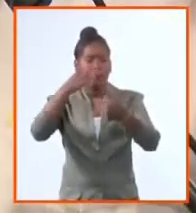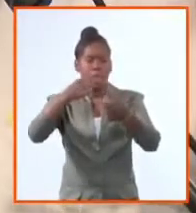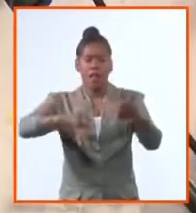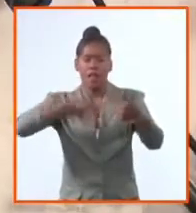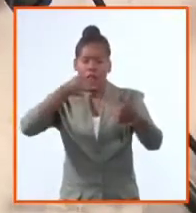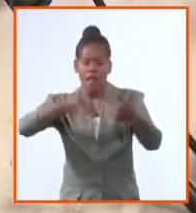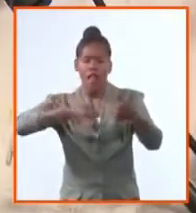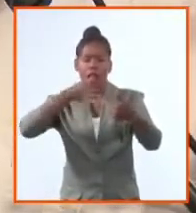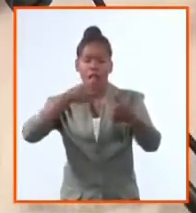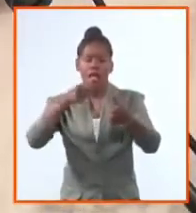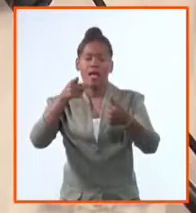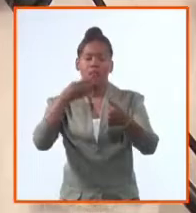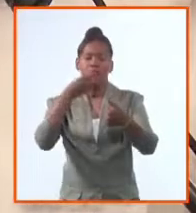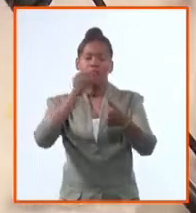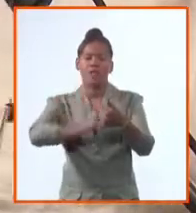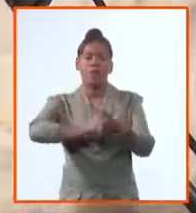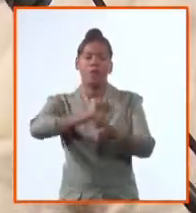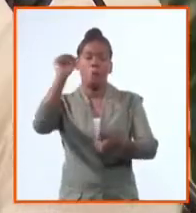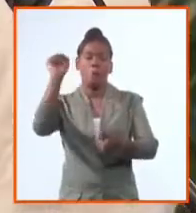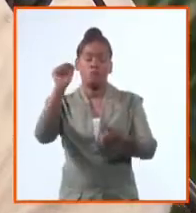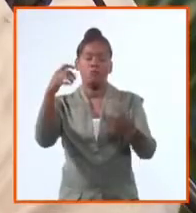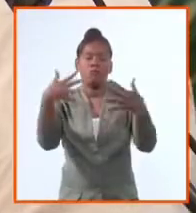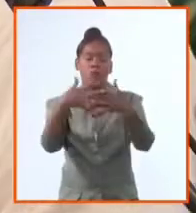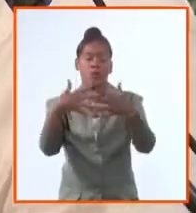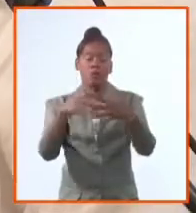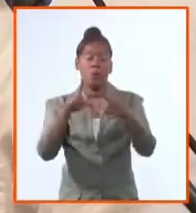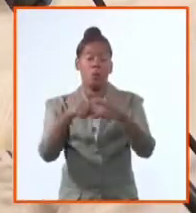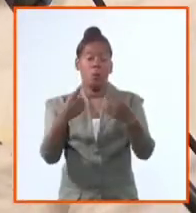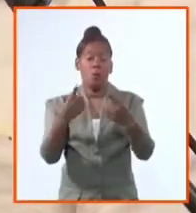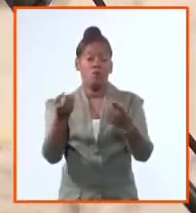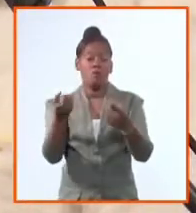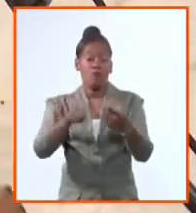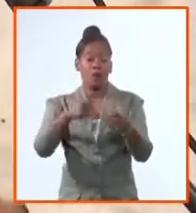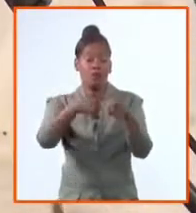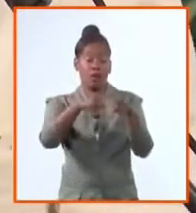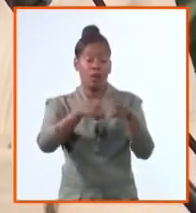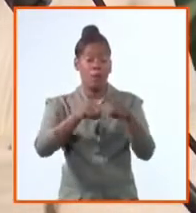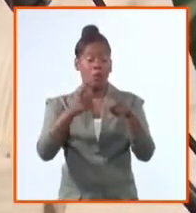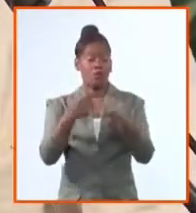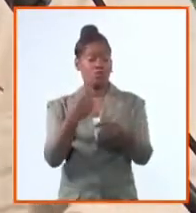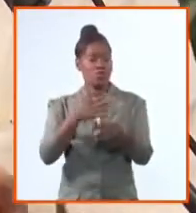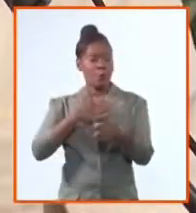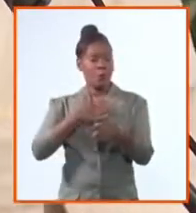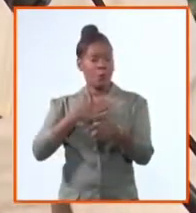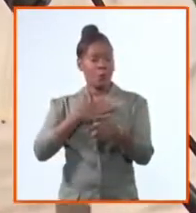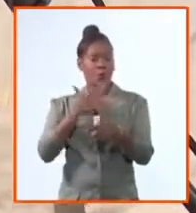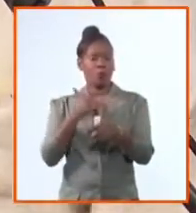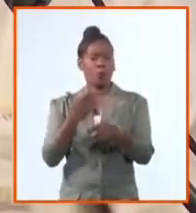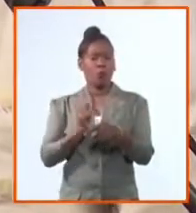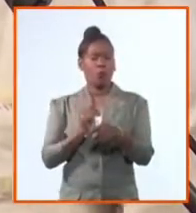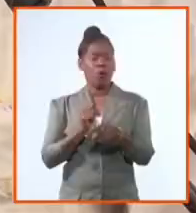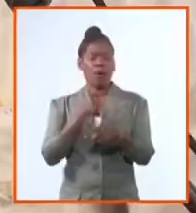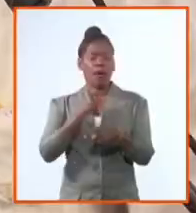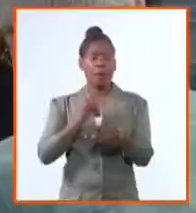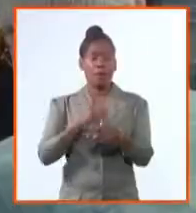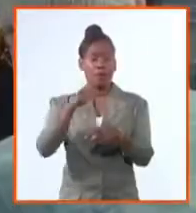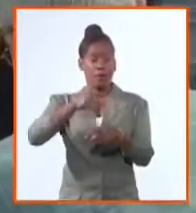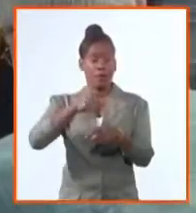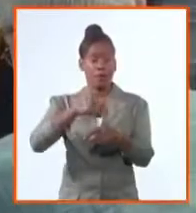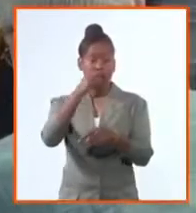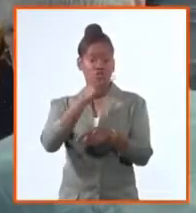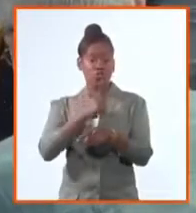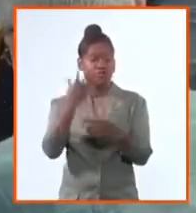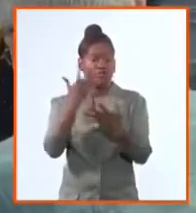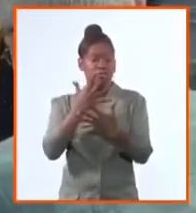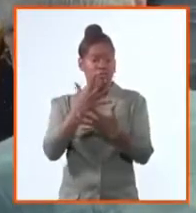la solución de este problema en Cuba no es la misma que hacen los científicos en otras partes, ¿no? Que piden dinero al presupuesto, piden dinero al presupuesto y piden dinero